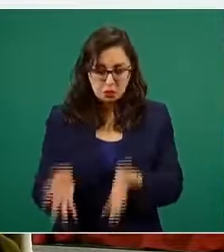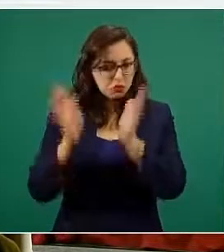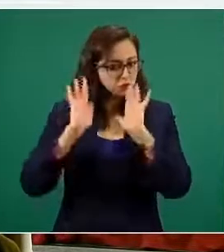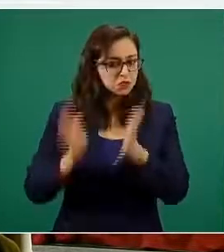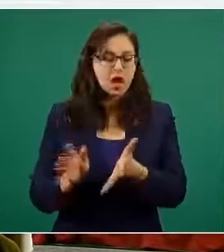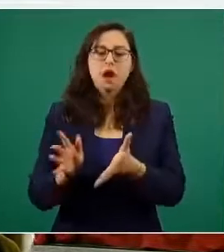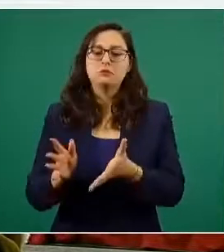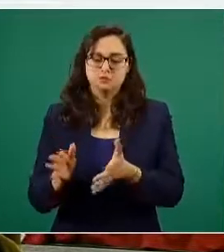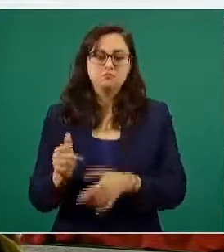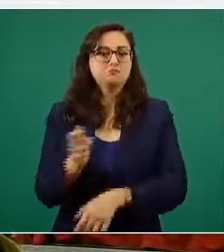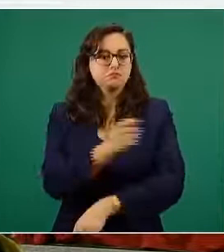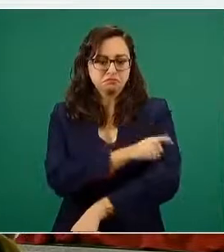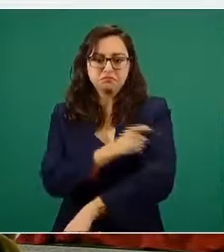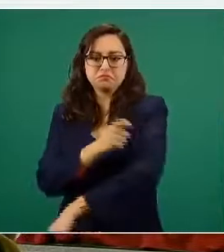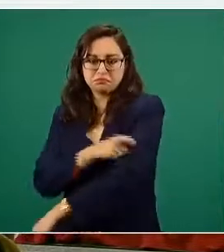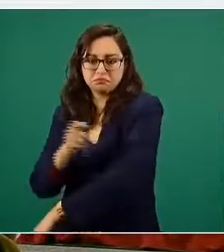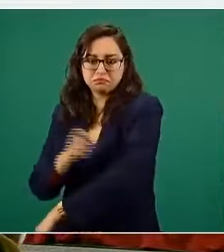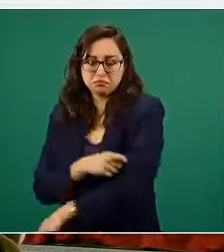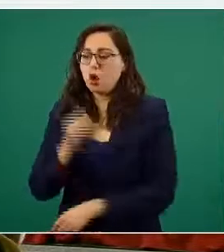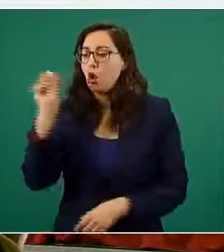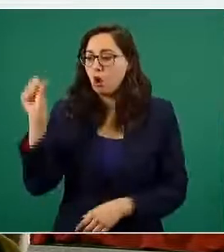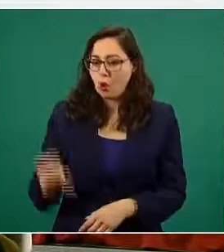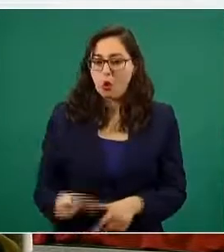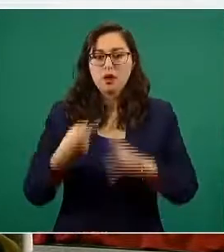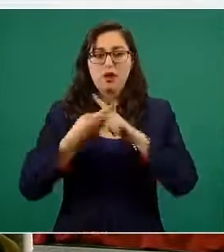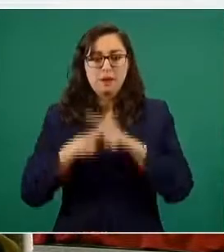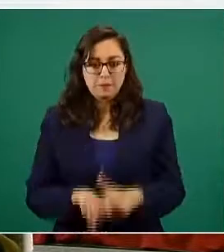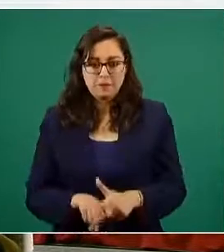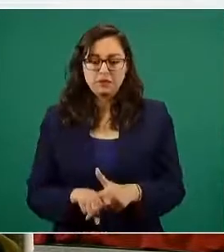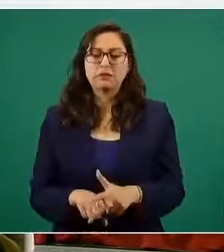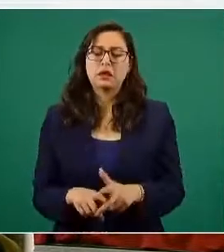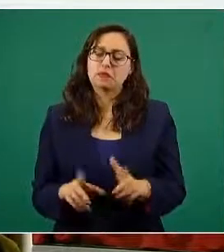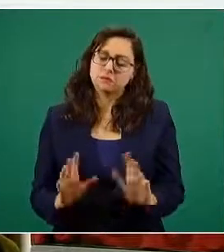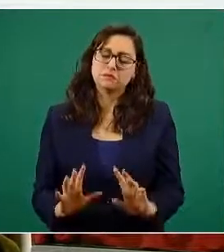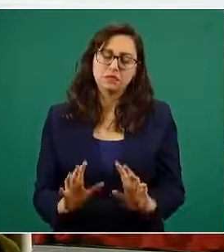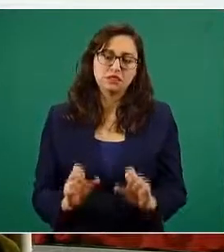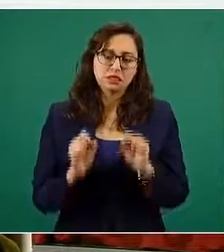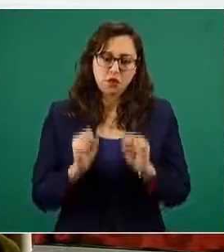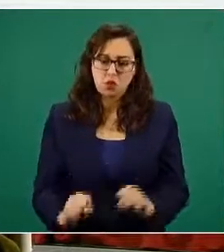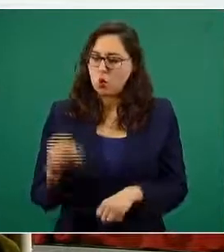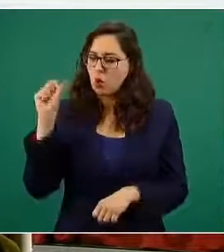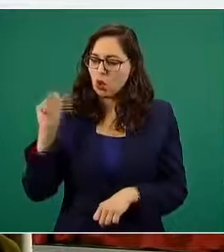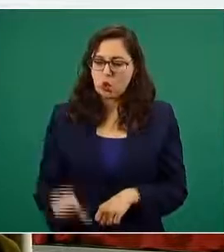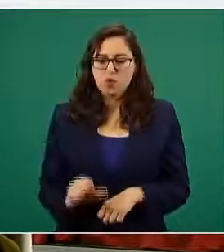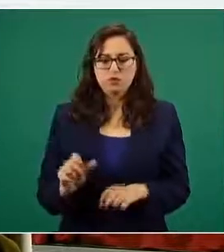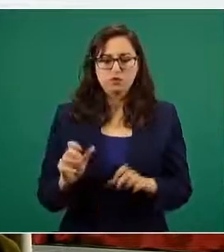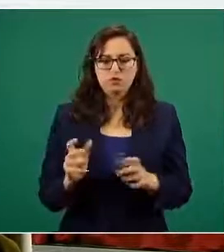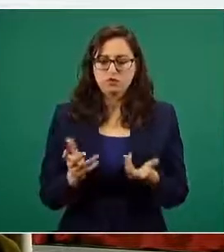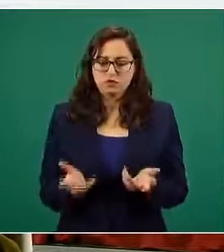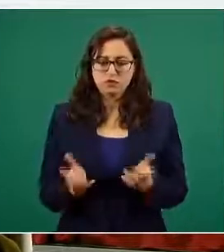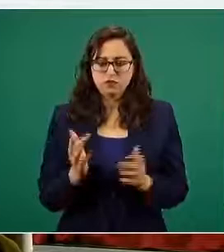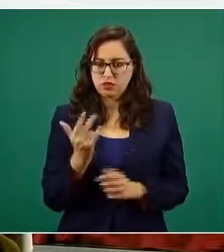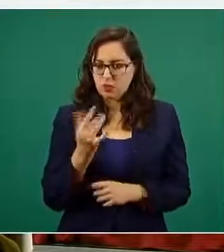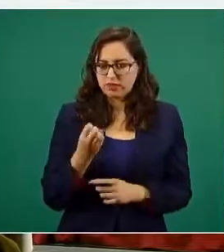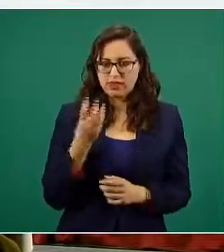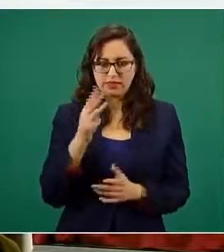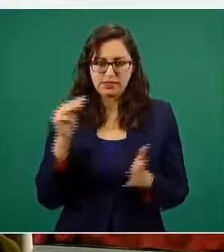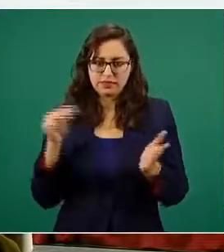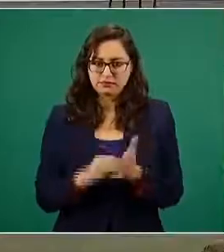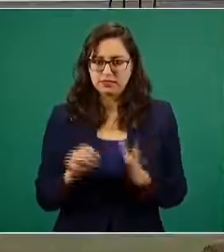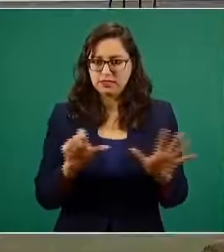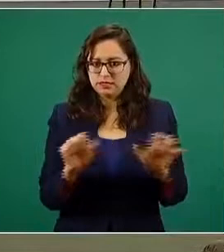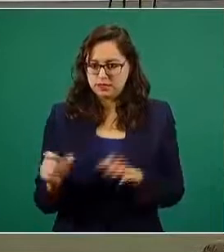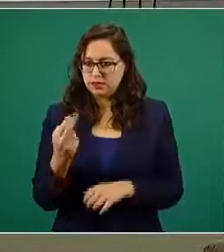desde temprano a las 8 de la mañana y lo más probable es que se termine el 100% de estas dosis. Pero llegan nuevas, la